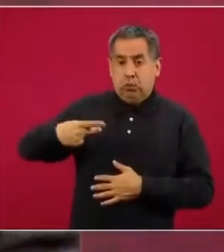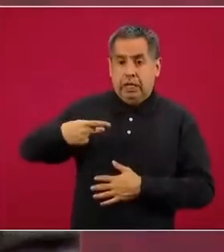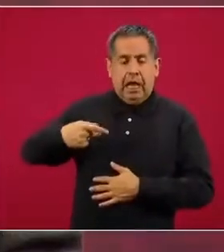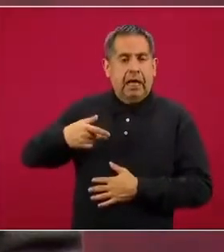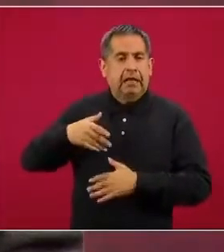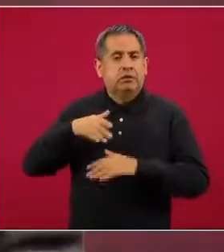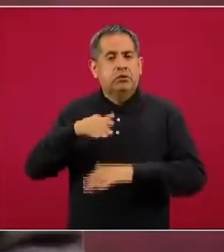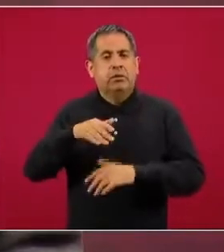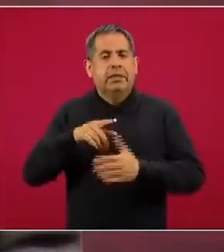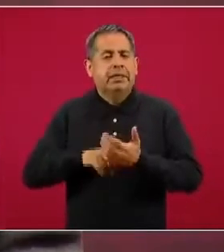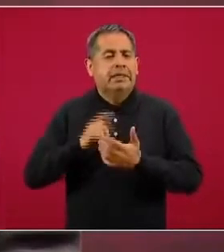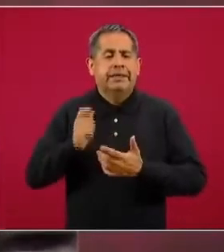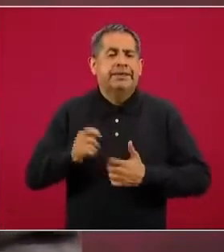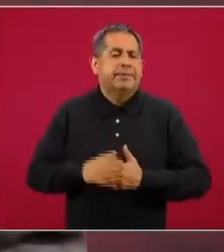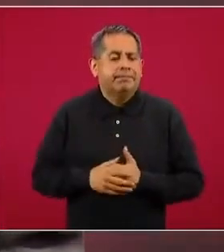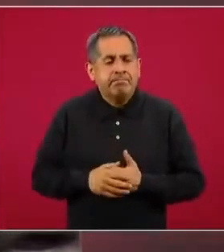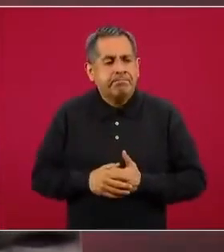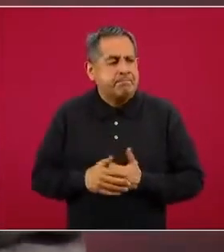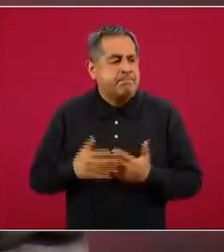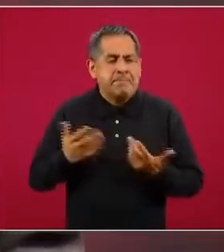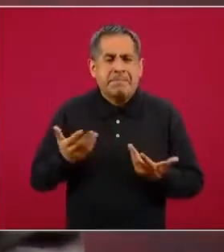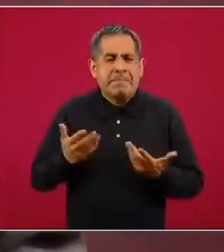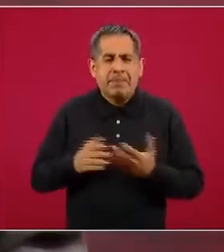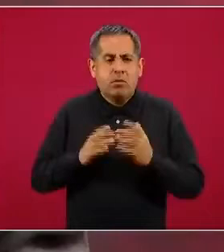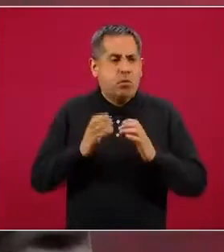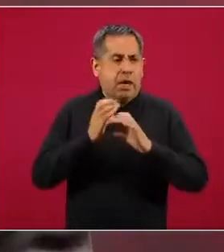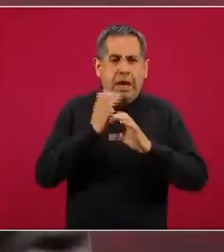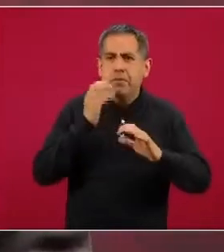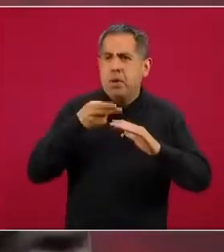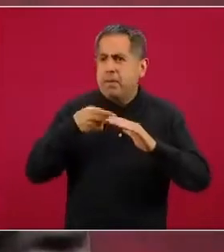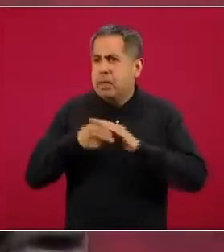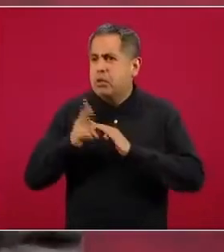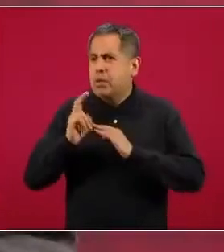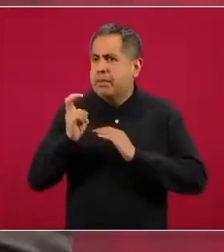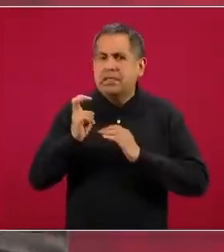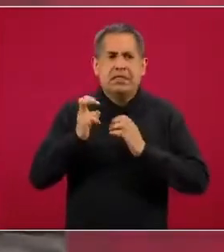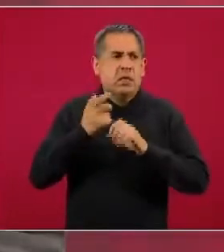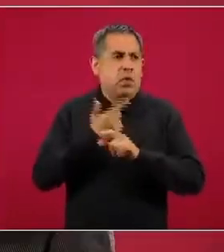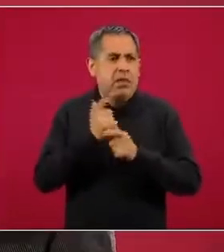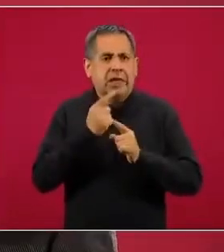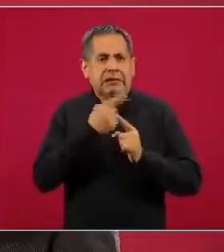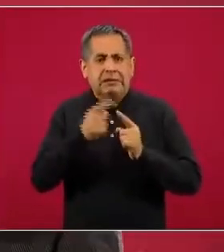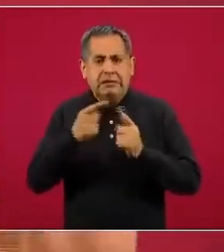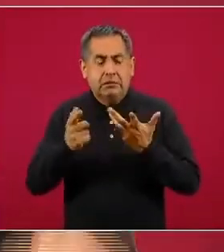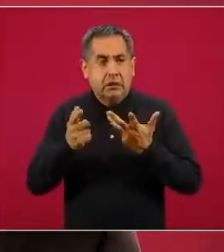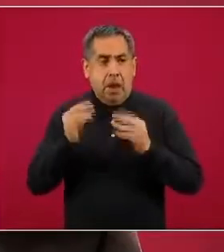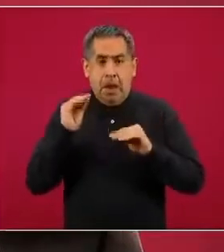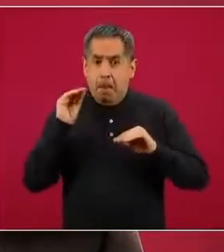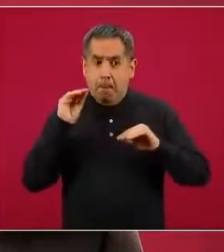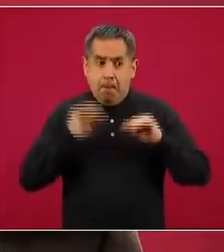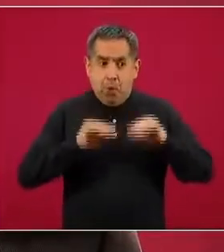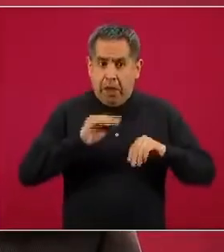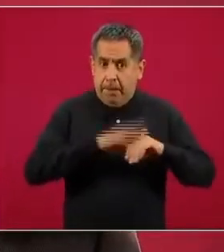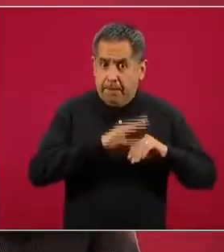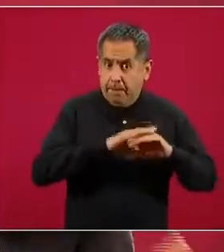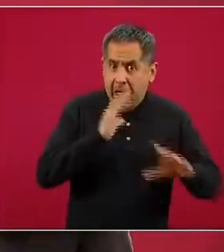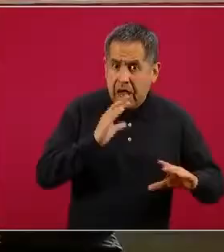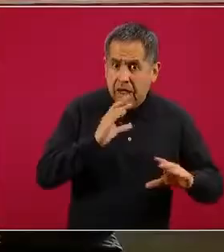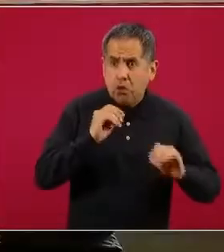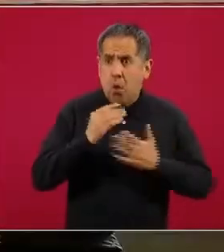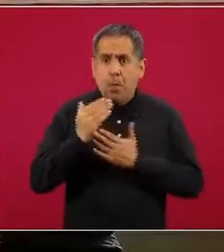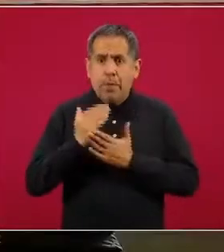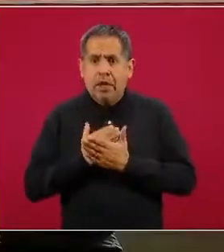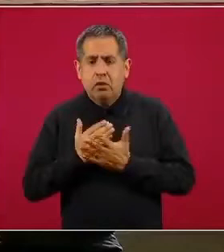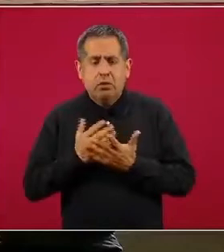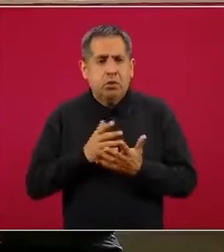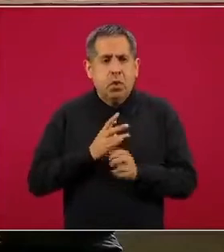con respecto a cómo regular el transporte público, si hay que añadir unidades o hay que reducir unidades, cuál es la